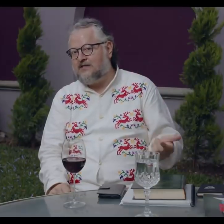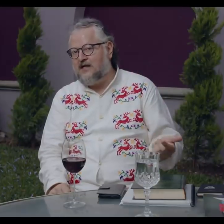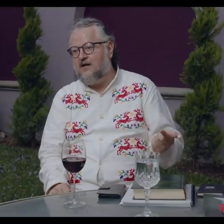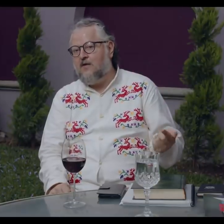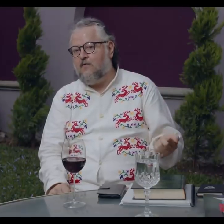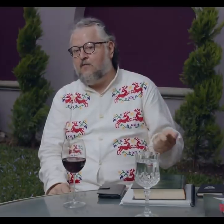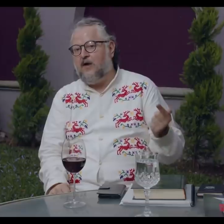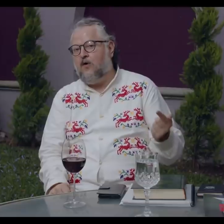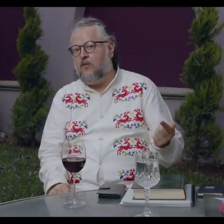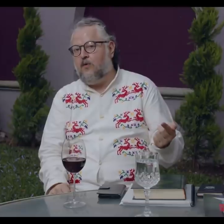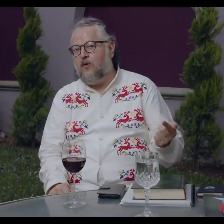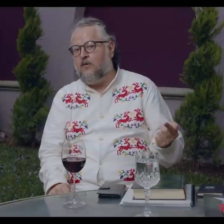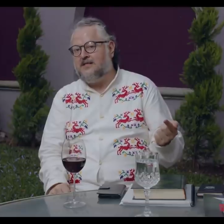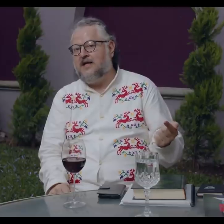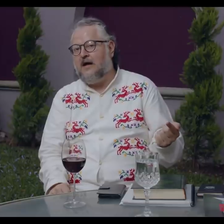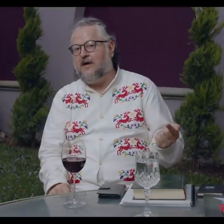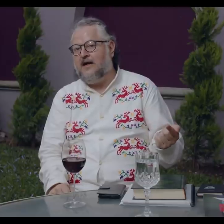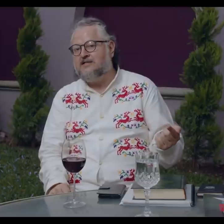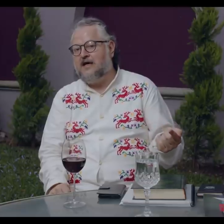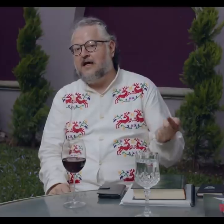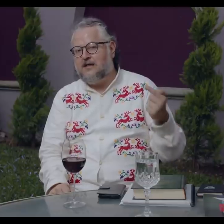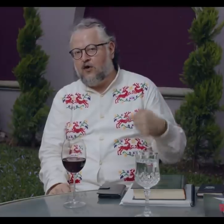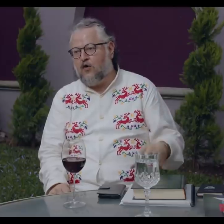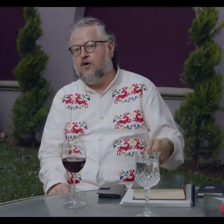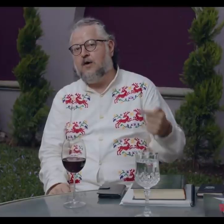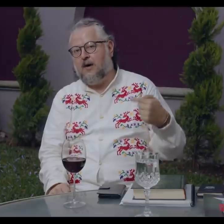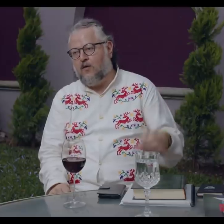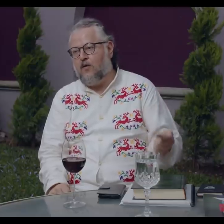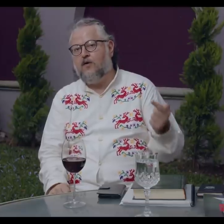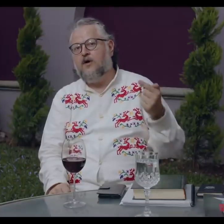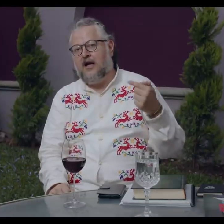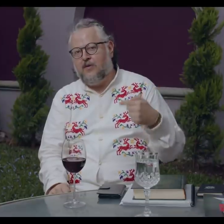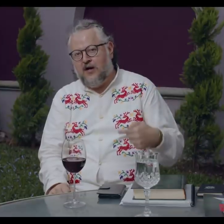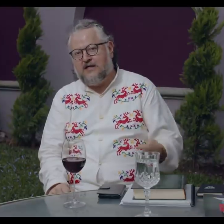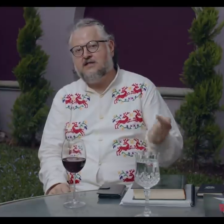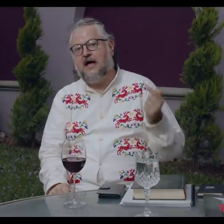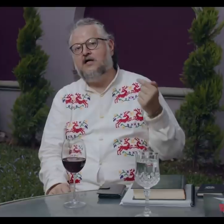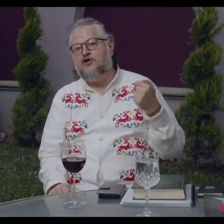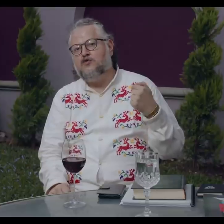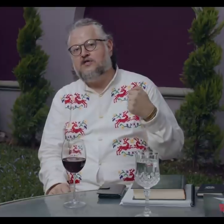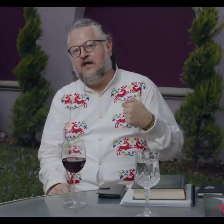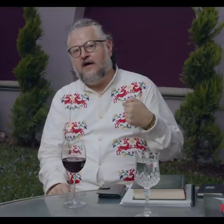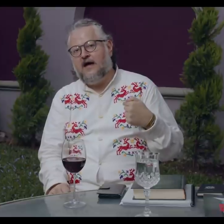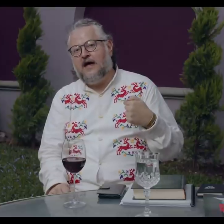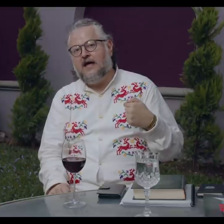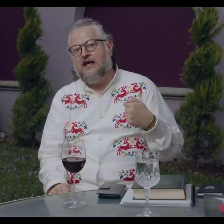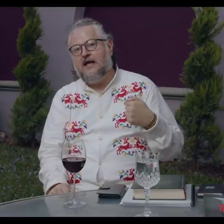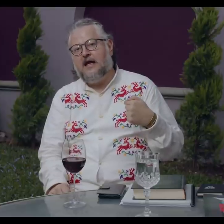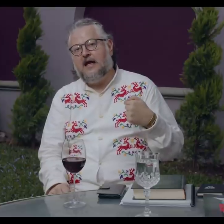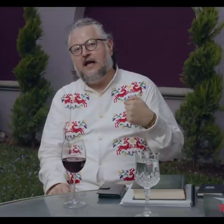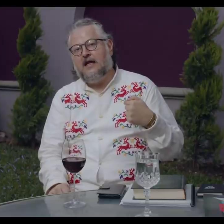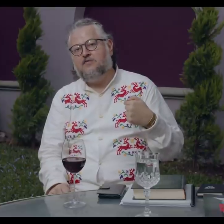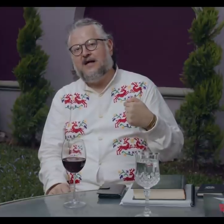que acontece, pero lo más grave es que el terror, el pavor, la violencia sucede